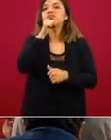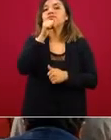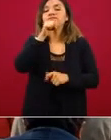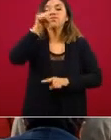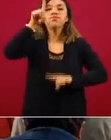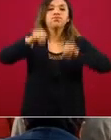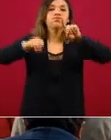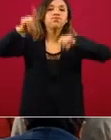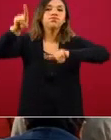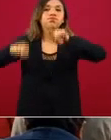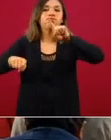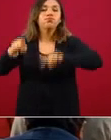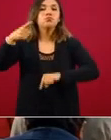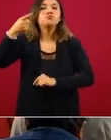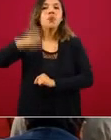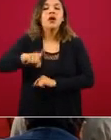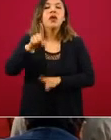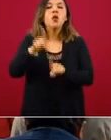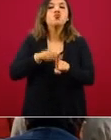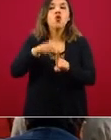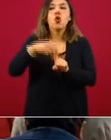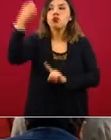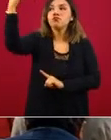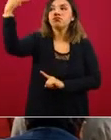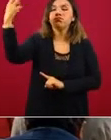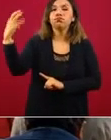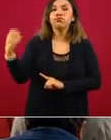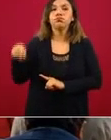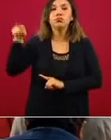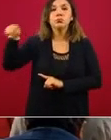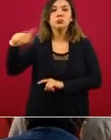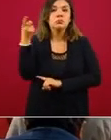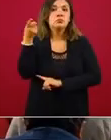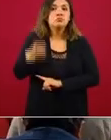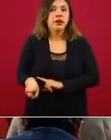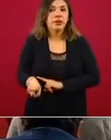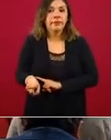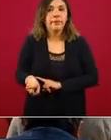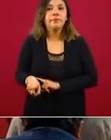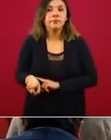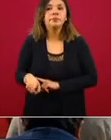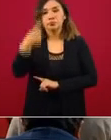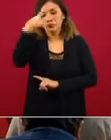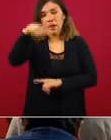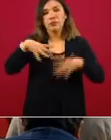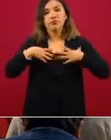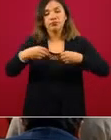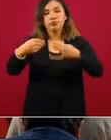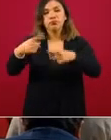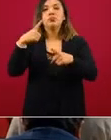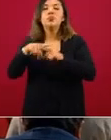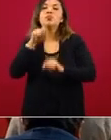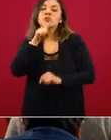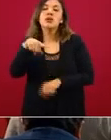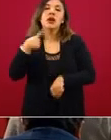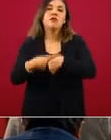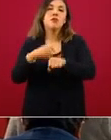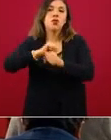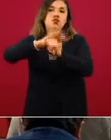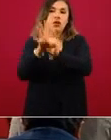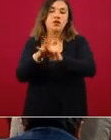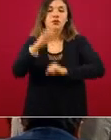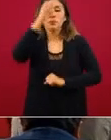que nos dan los colores al semáforo de riesgo epidemiológico por coronavirus. Aquí lo que